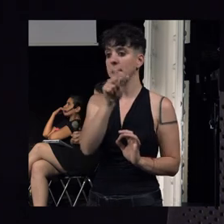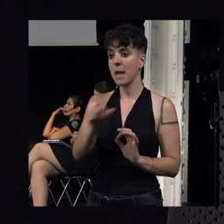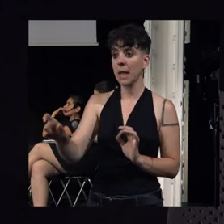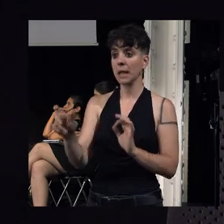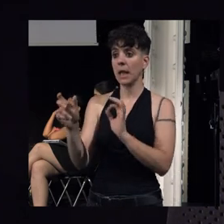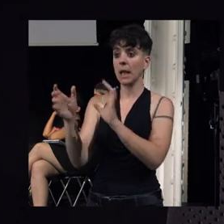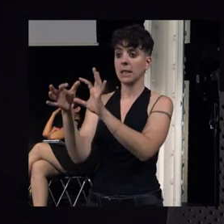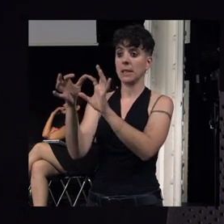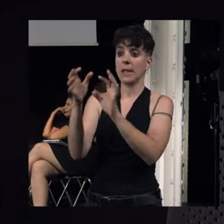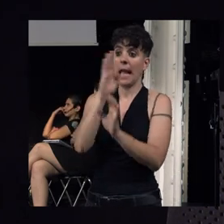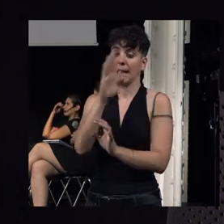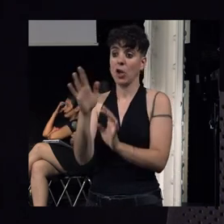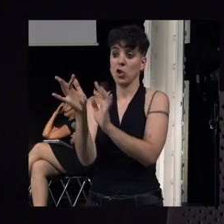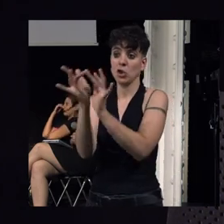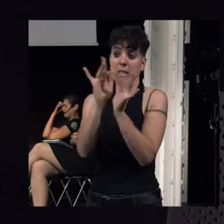así.